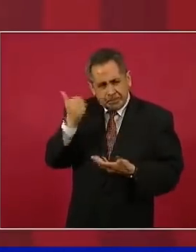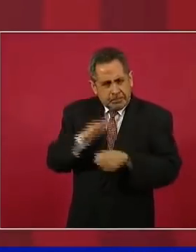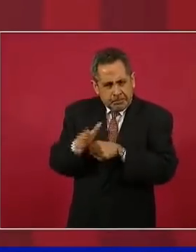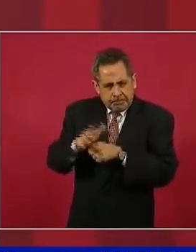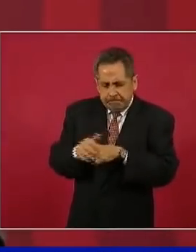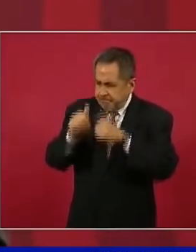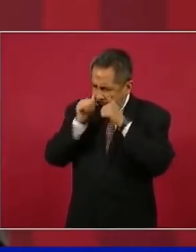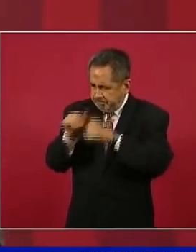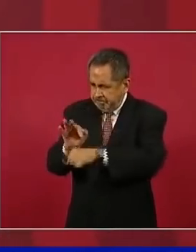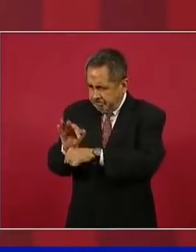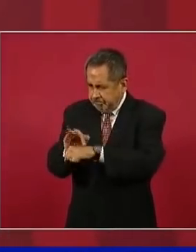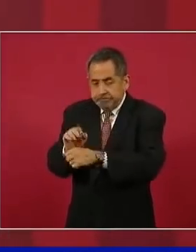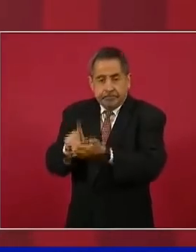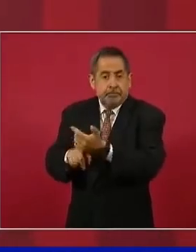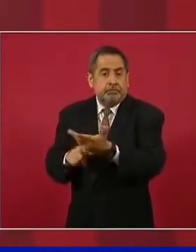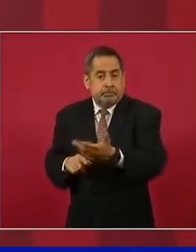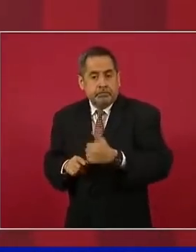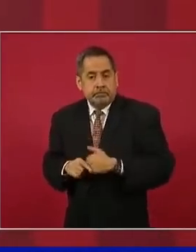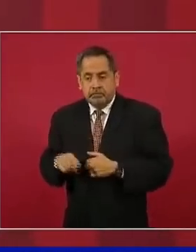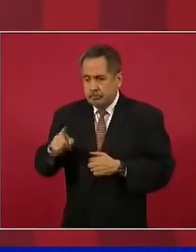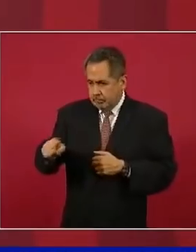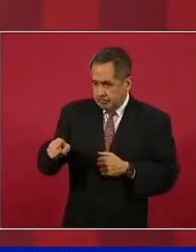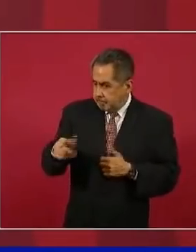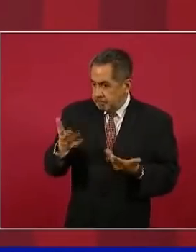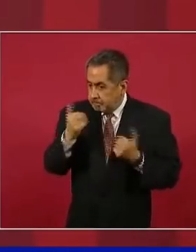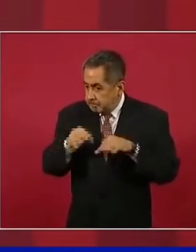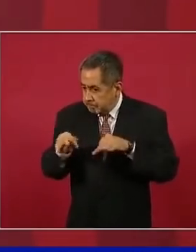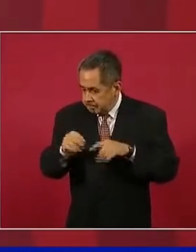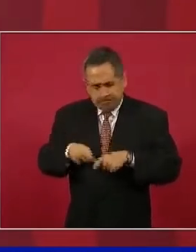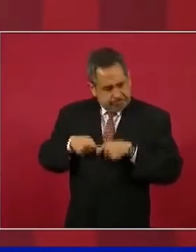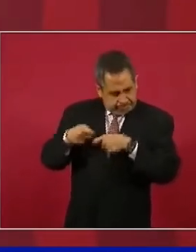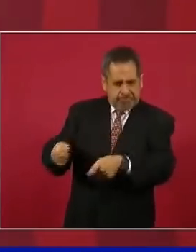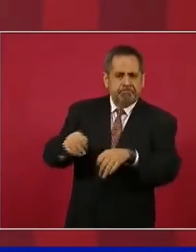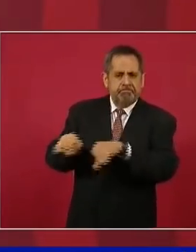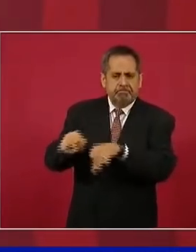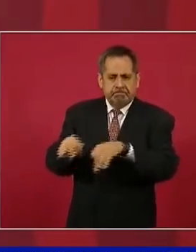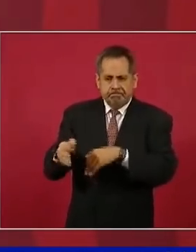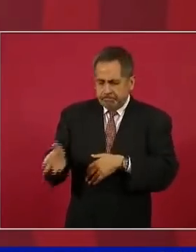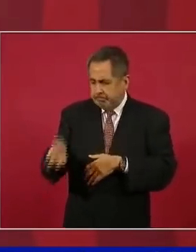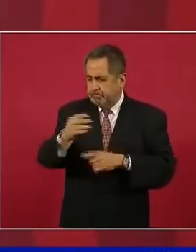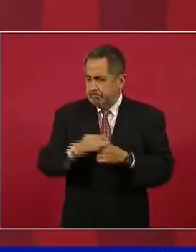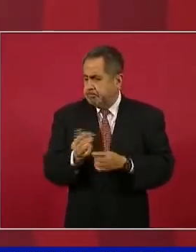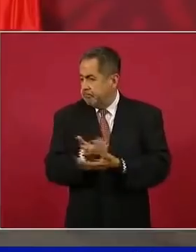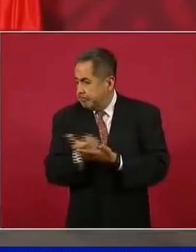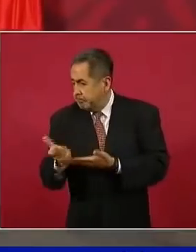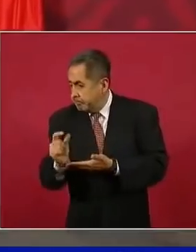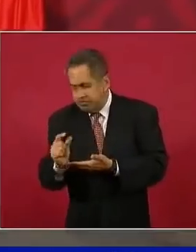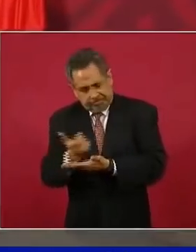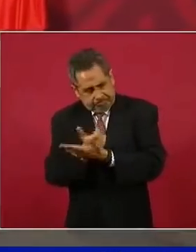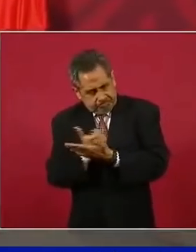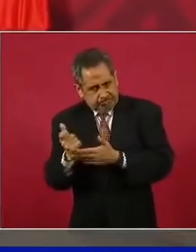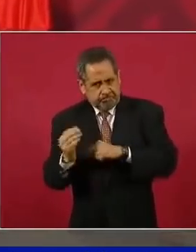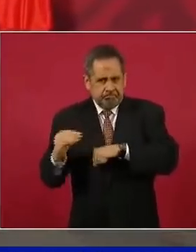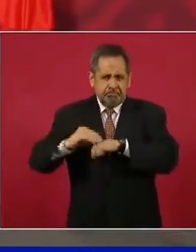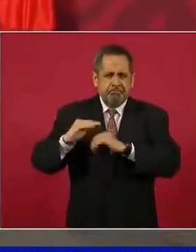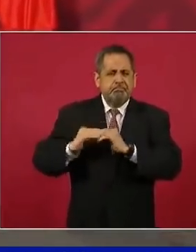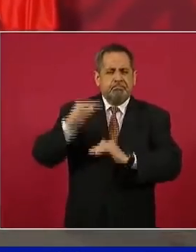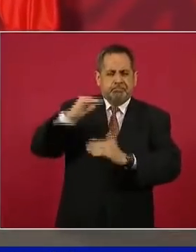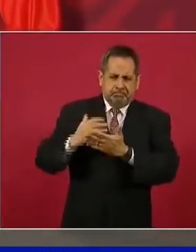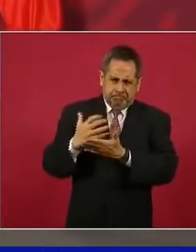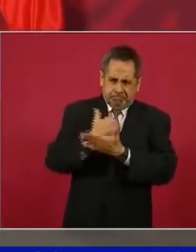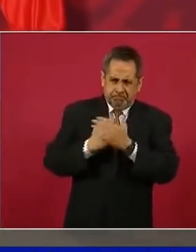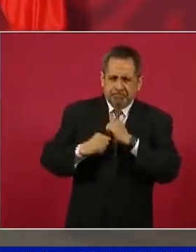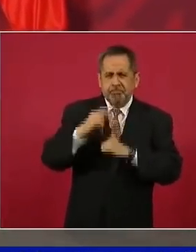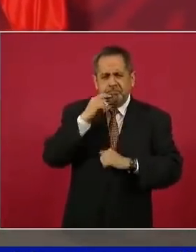Es decir, que la gente tenga trabajo, que aumente el salario, que se atienda a